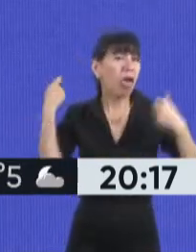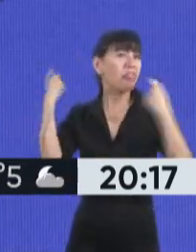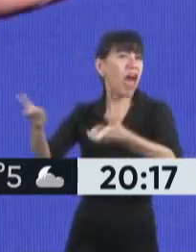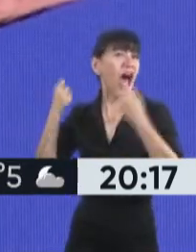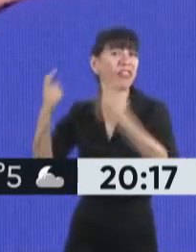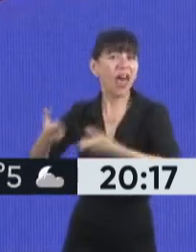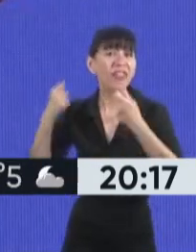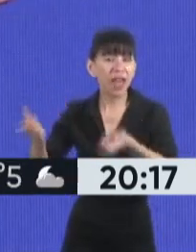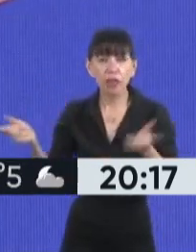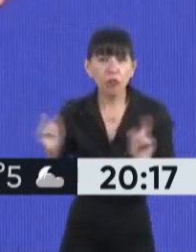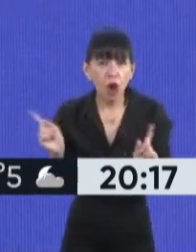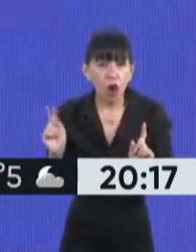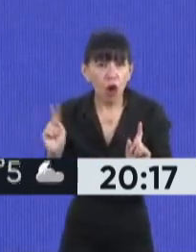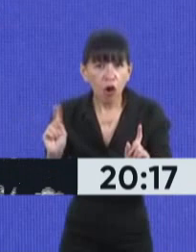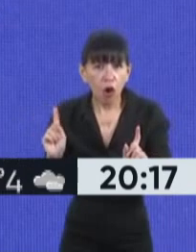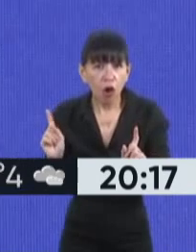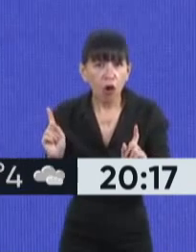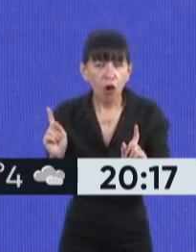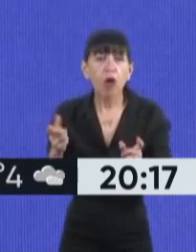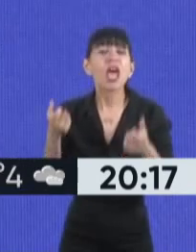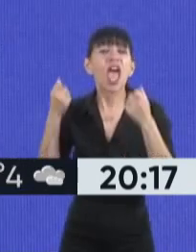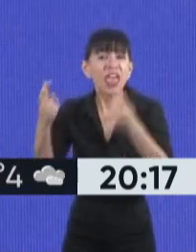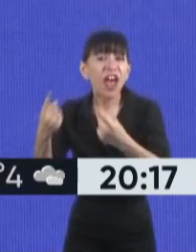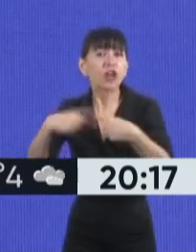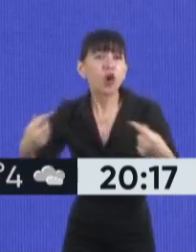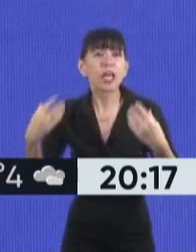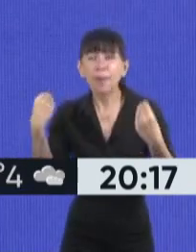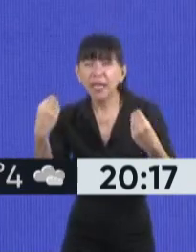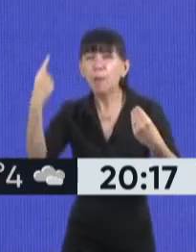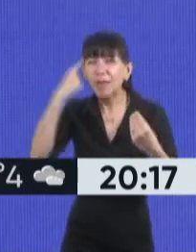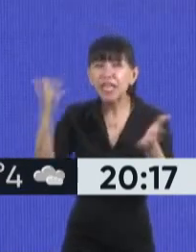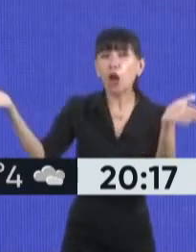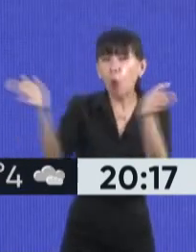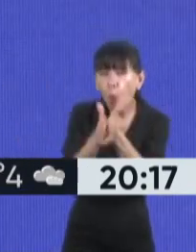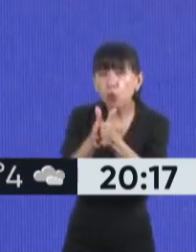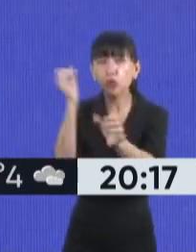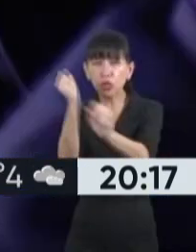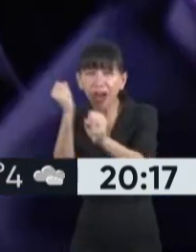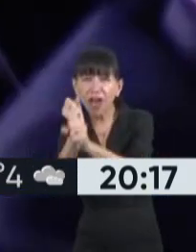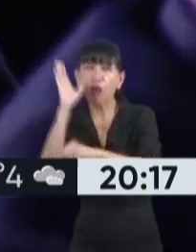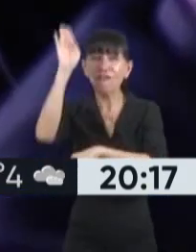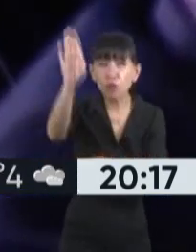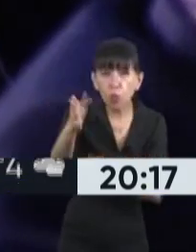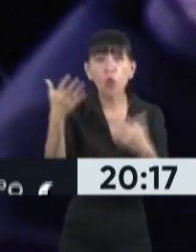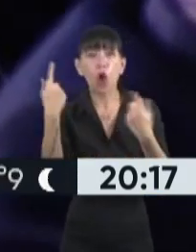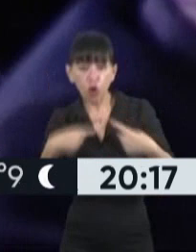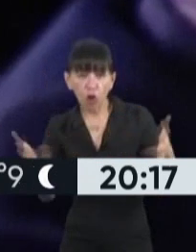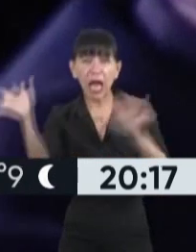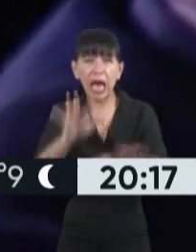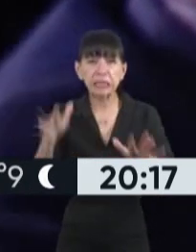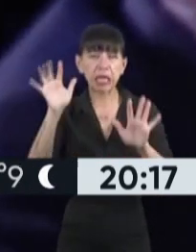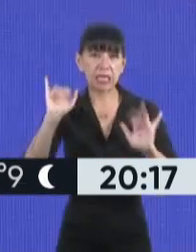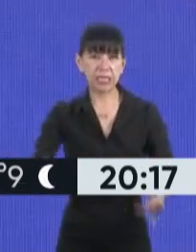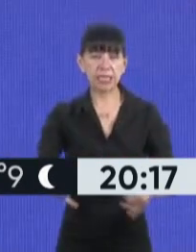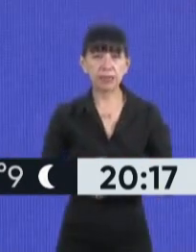es darle condiciones de trabajo para poder proyectar y para poder hacer. Yo sé,